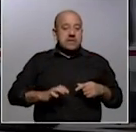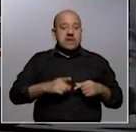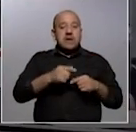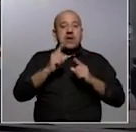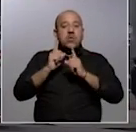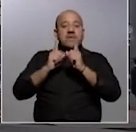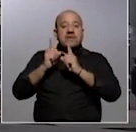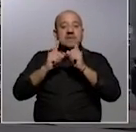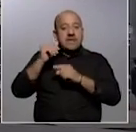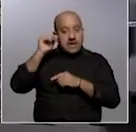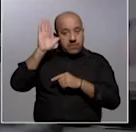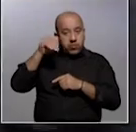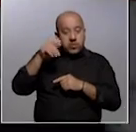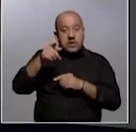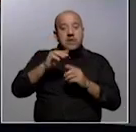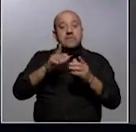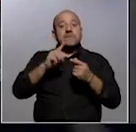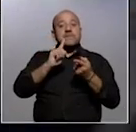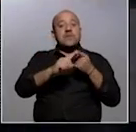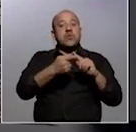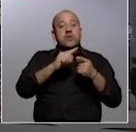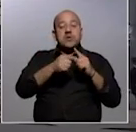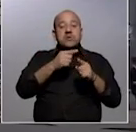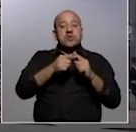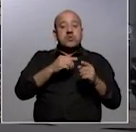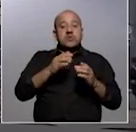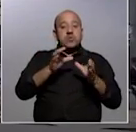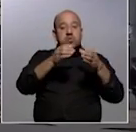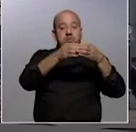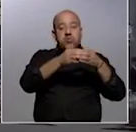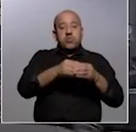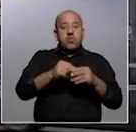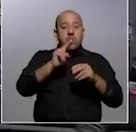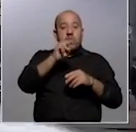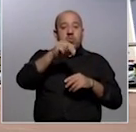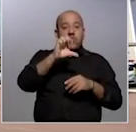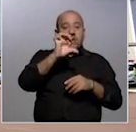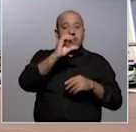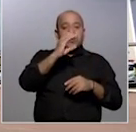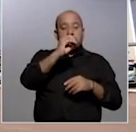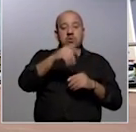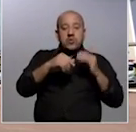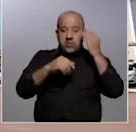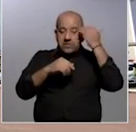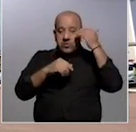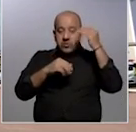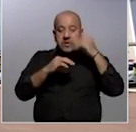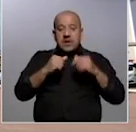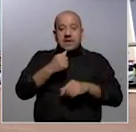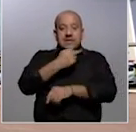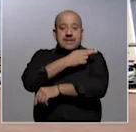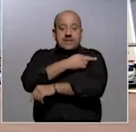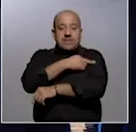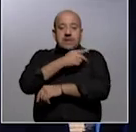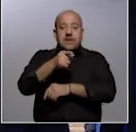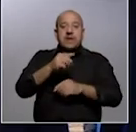universidad de la república coordino la cátedra unesco de derechos humanos y se desempeñó como profesora escrita en la facultad de derecho fuera de